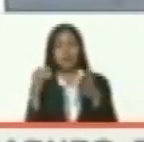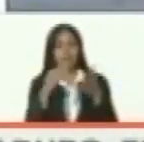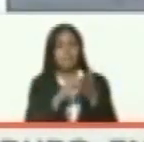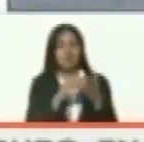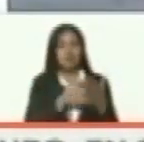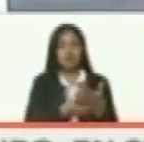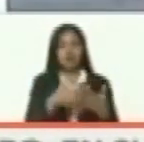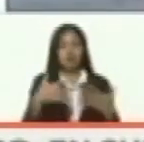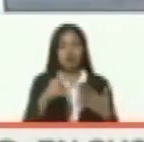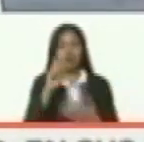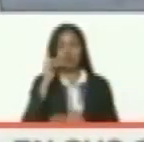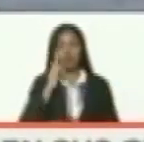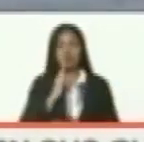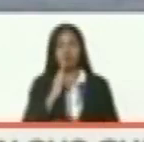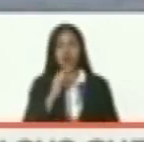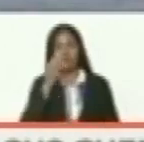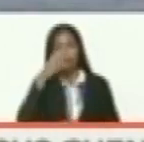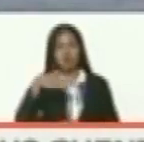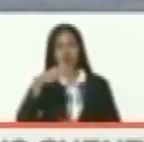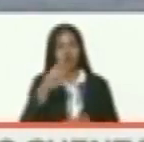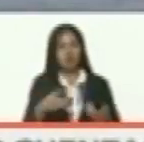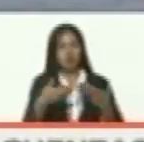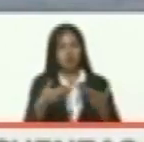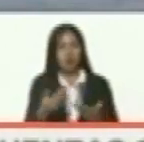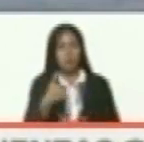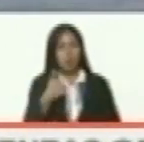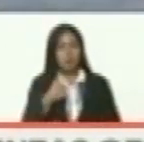bolívares para el pueblo. Si fuera por mí,